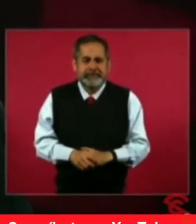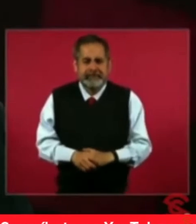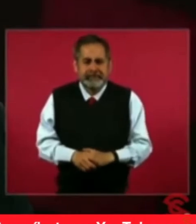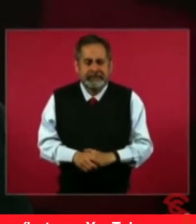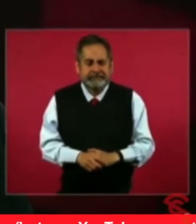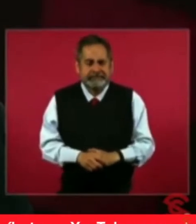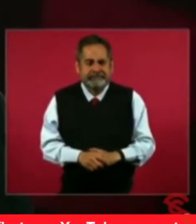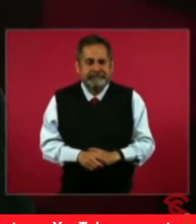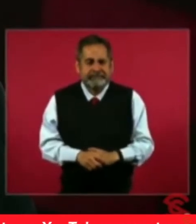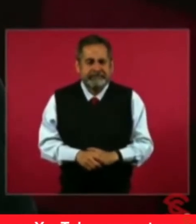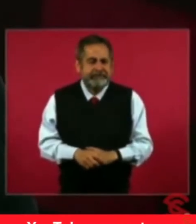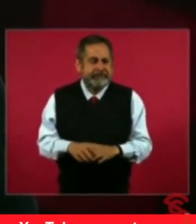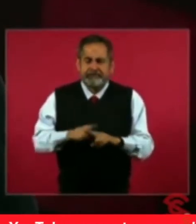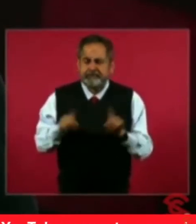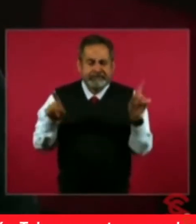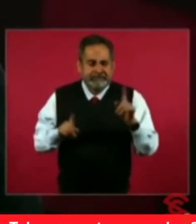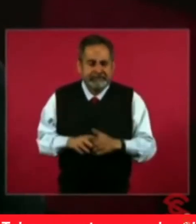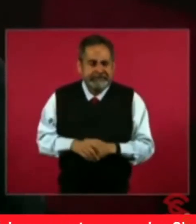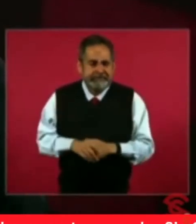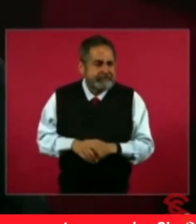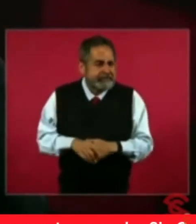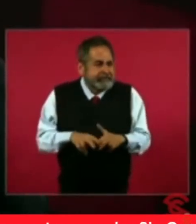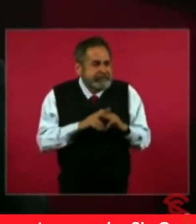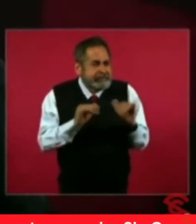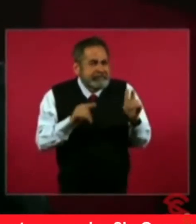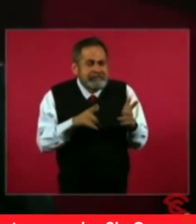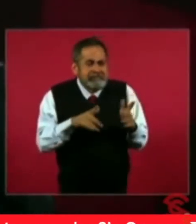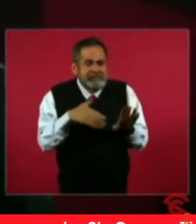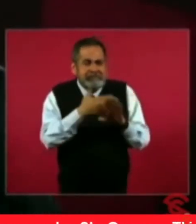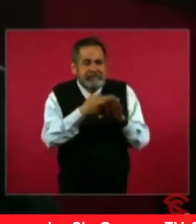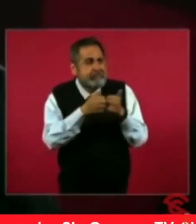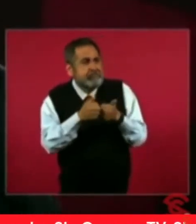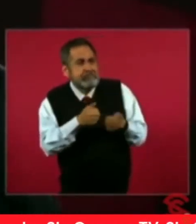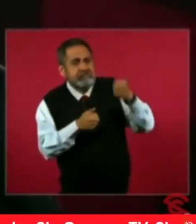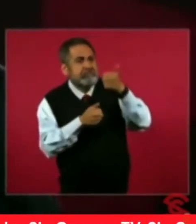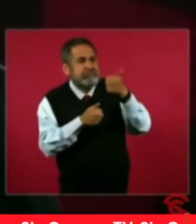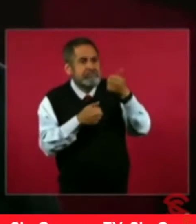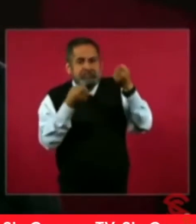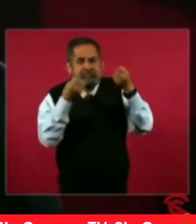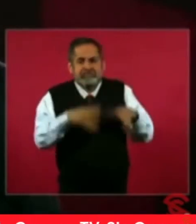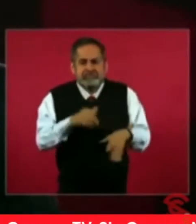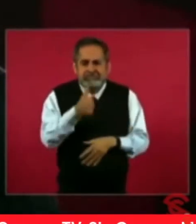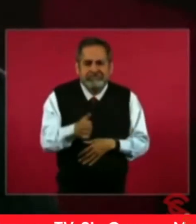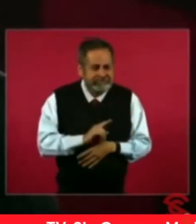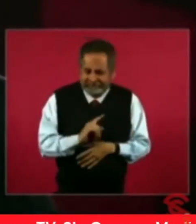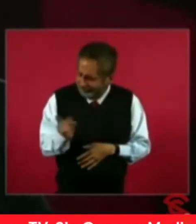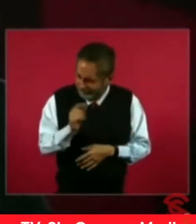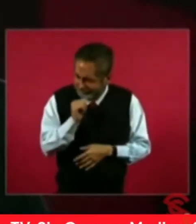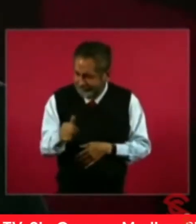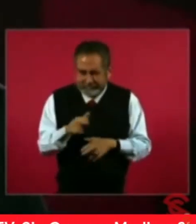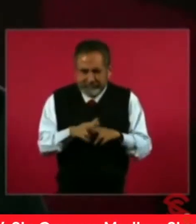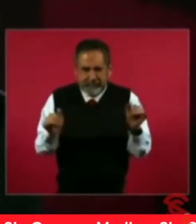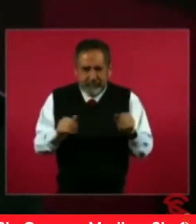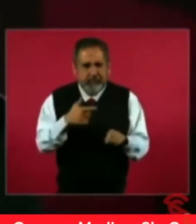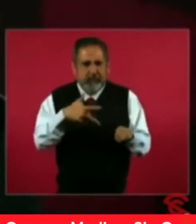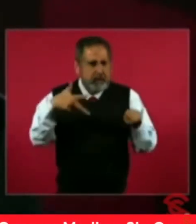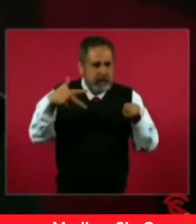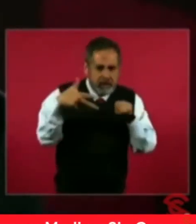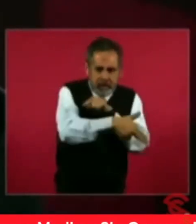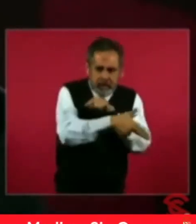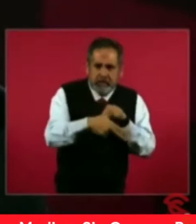Sino, es más, ni siquiera afecta a los de arriba. Es nada más cortar el